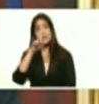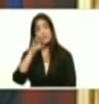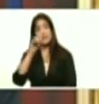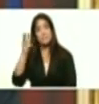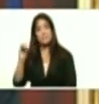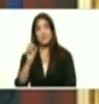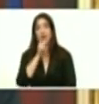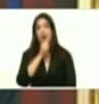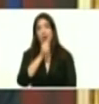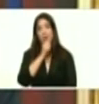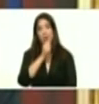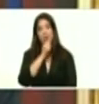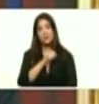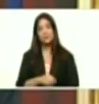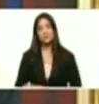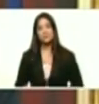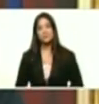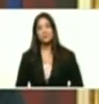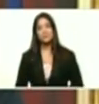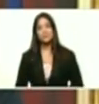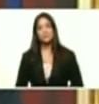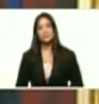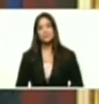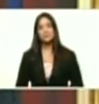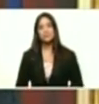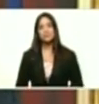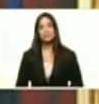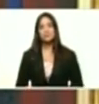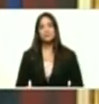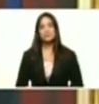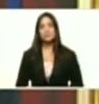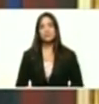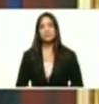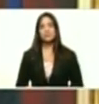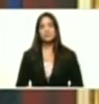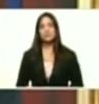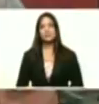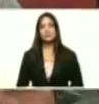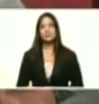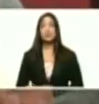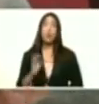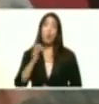abuelitos y abuelitas o adultos contemporáneos como yo.